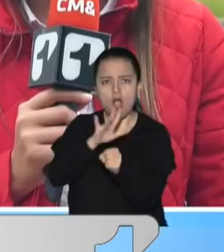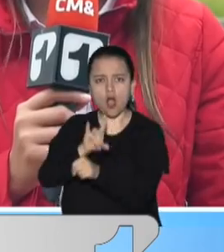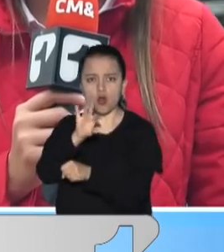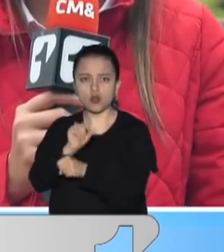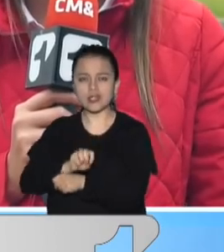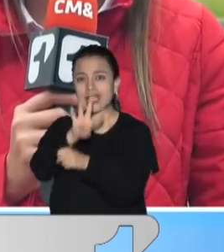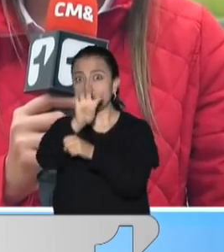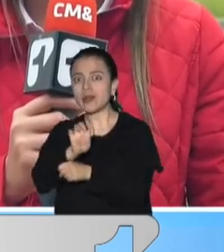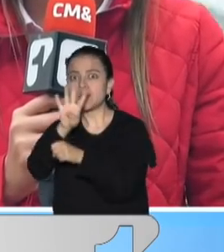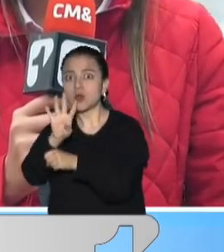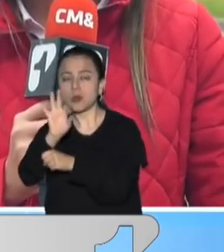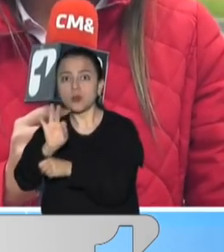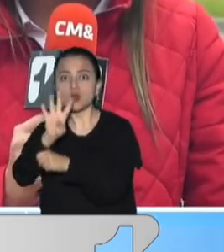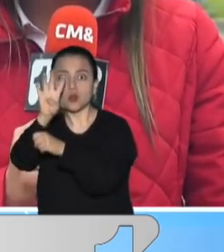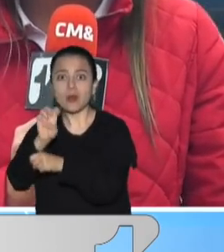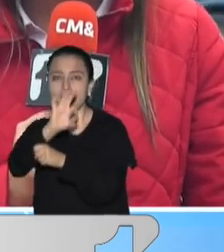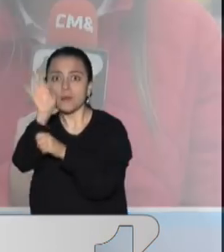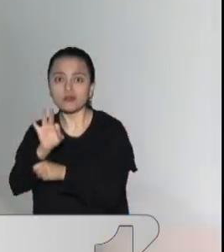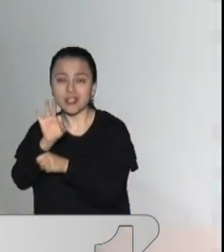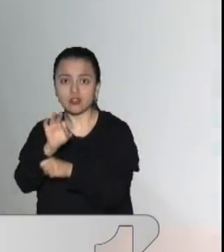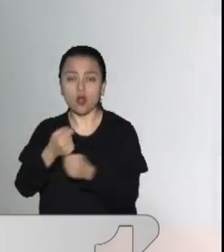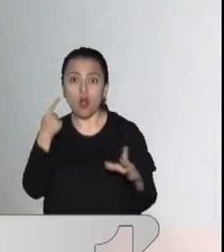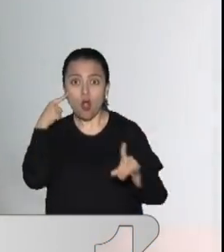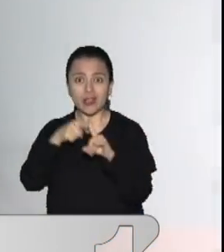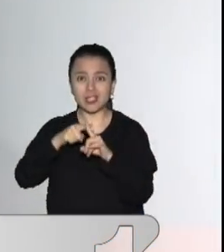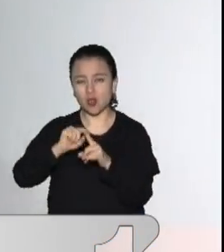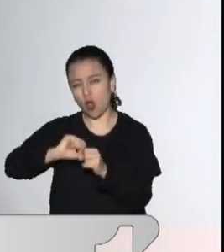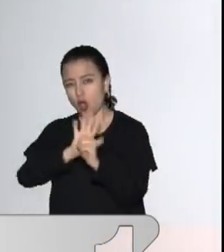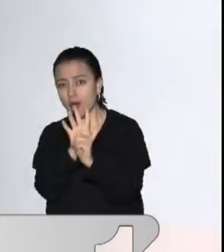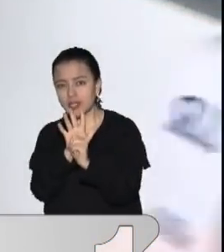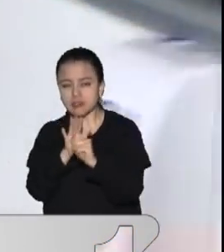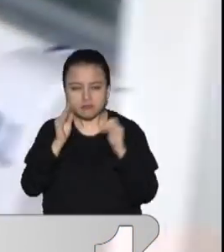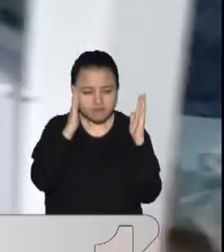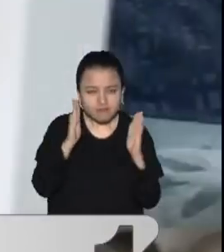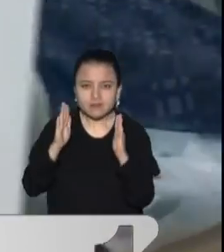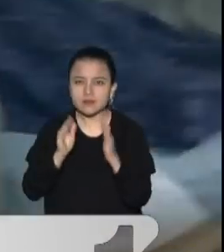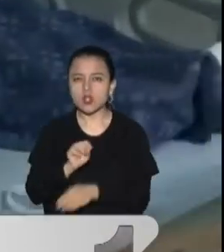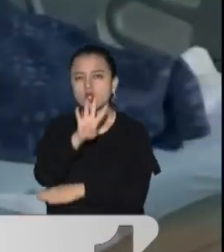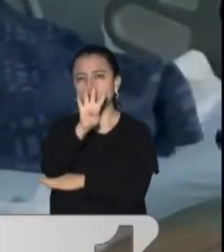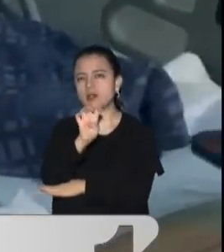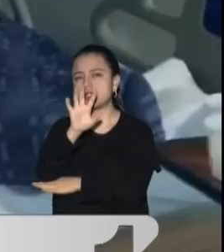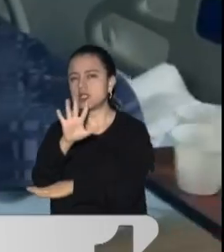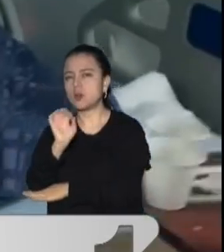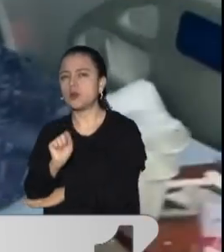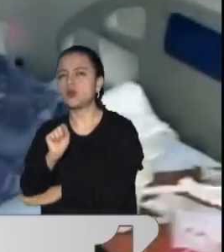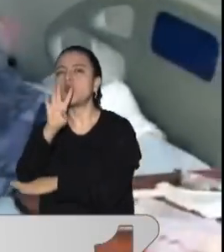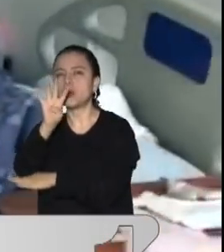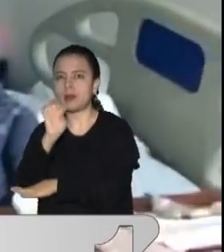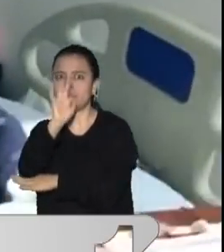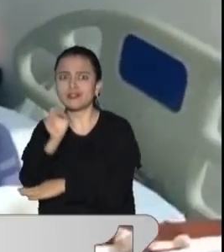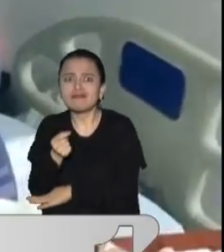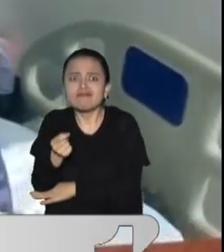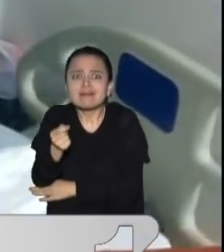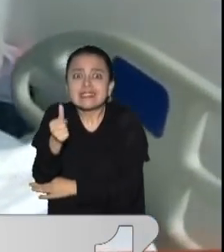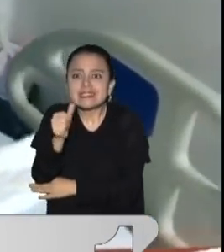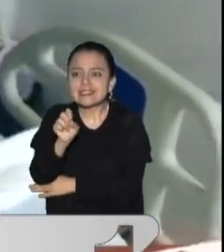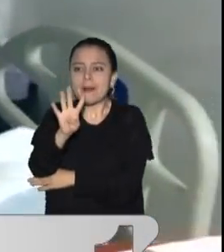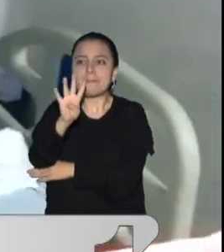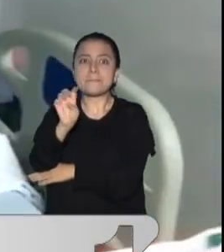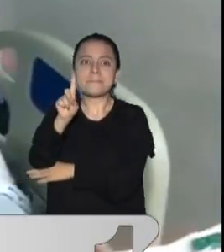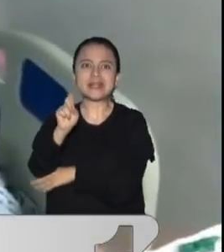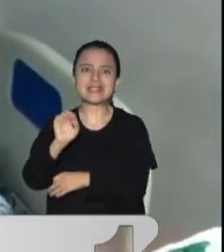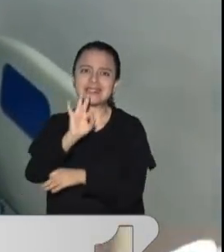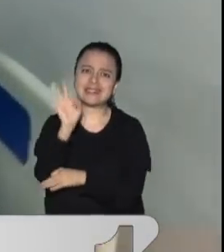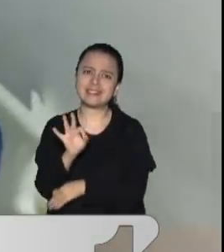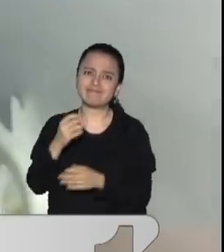de 94.9% y en la de COVID de 95.9%. Estamos a nada de llegar al 96%